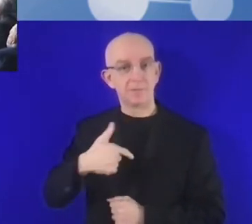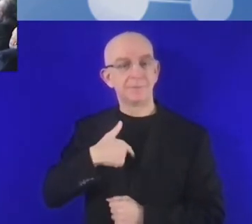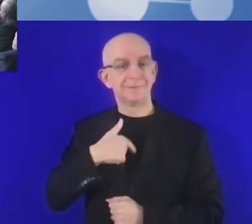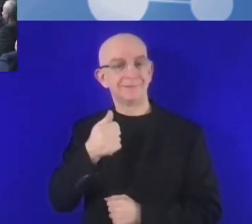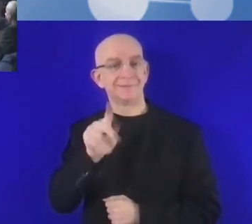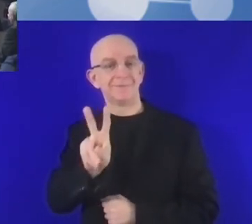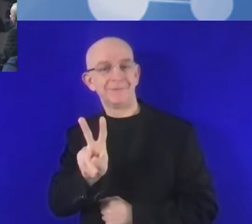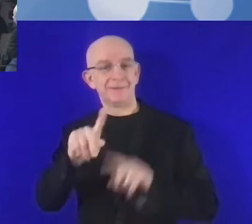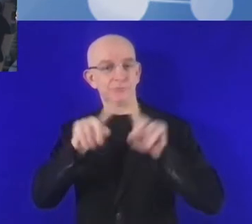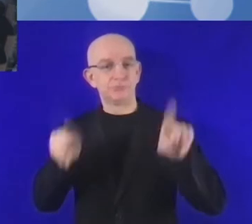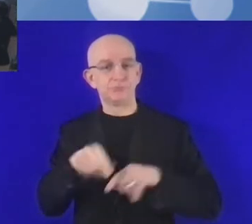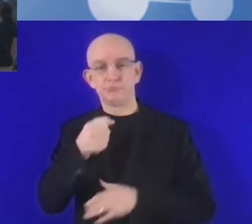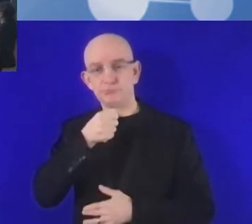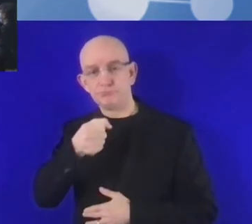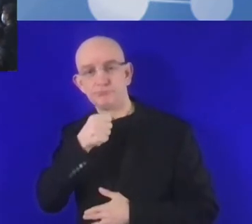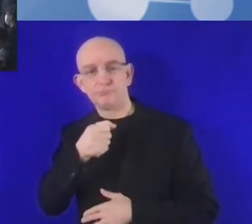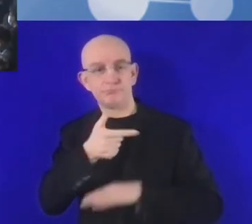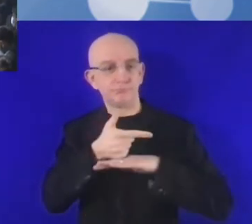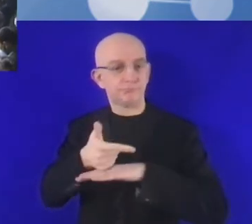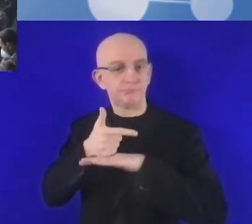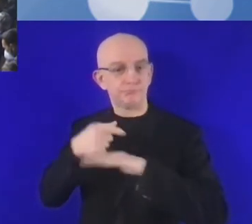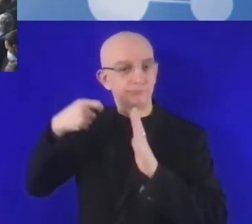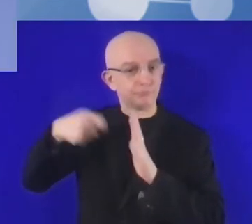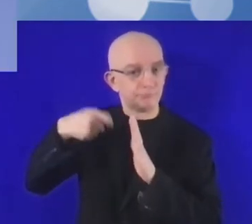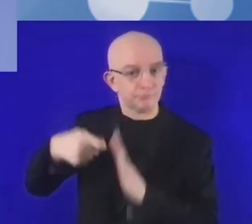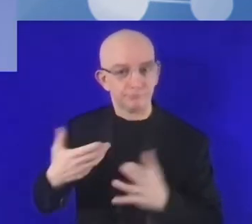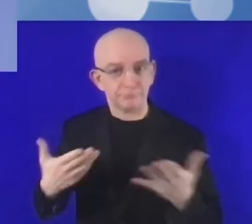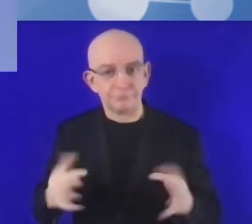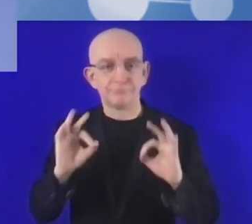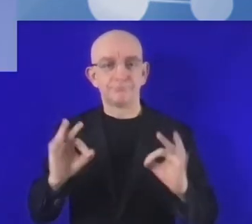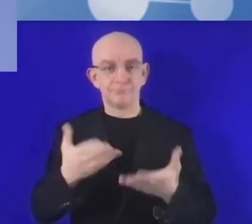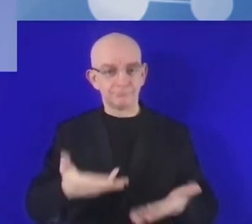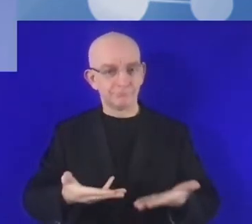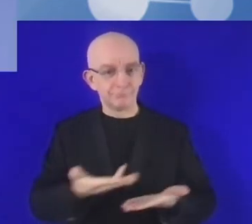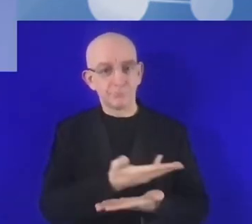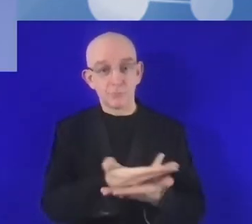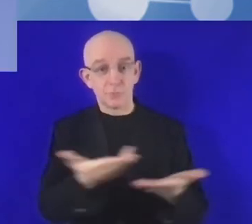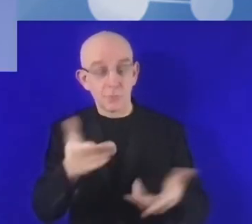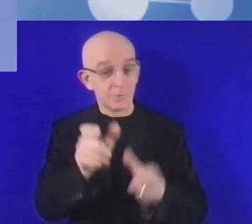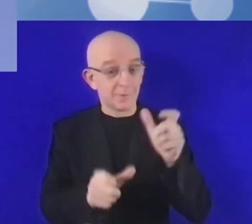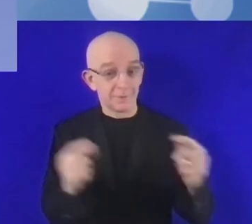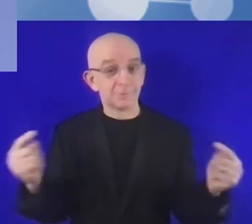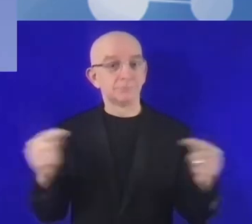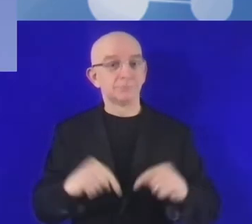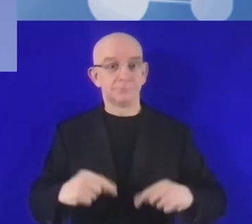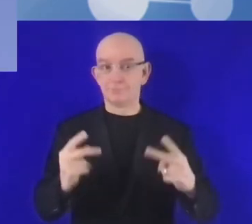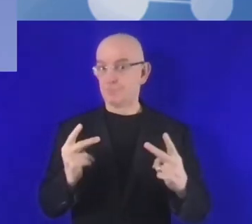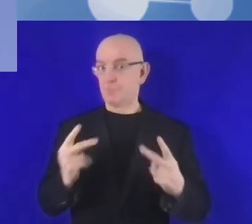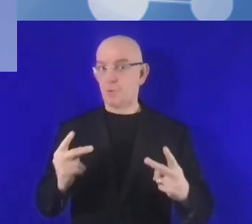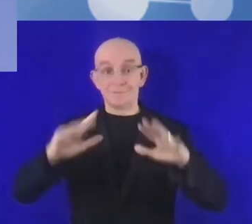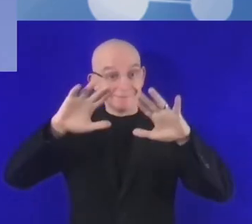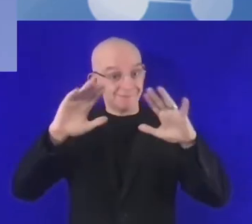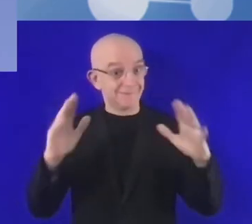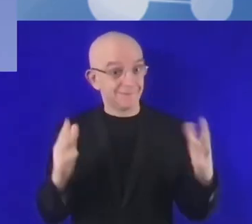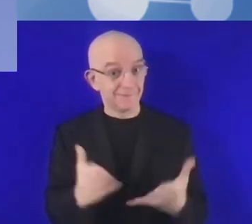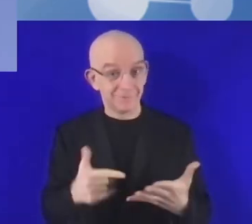enorme placer de darles la bienvenida a este evento de suma importancia.